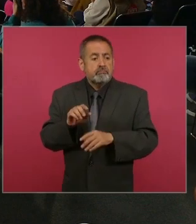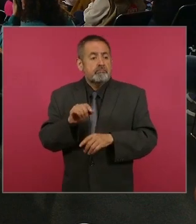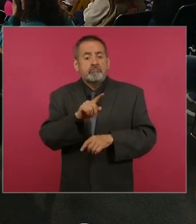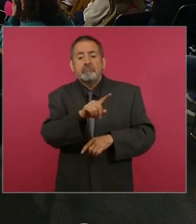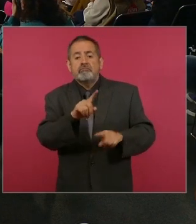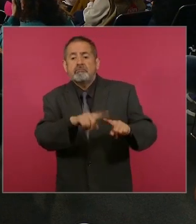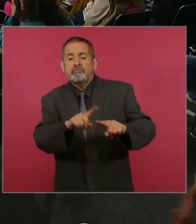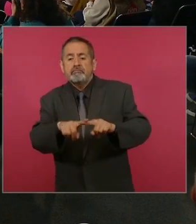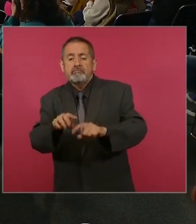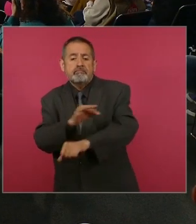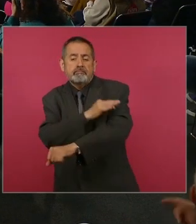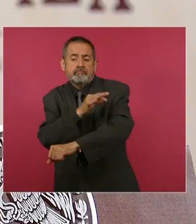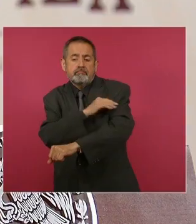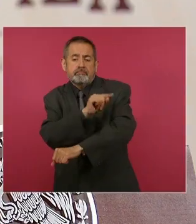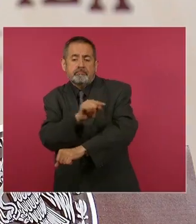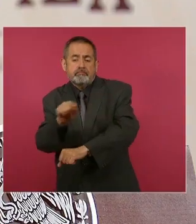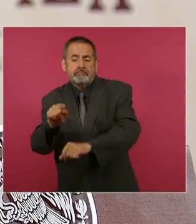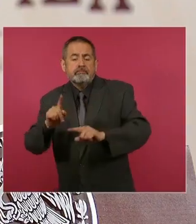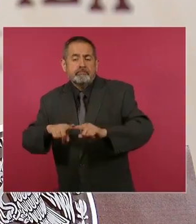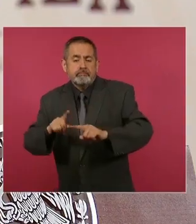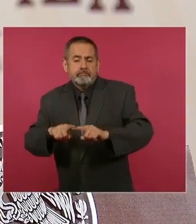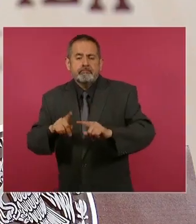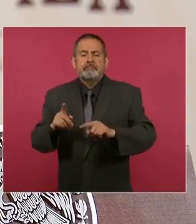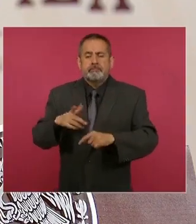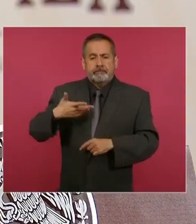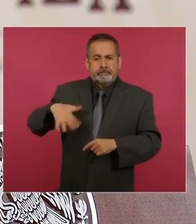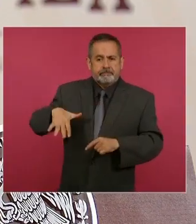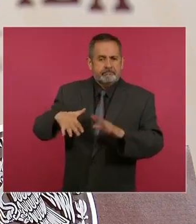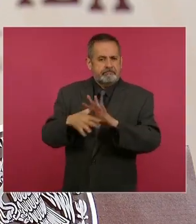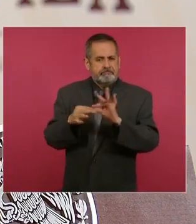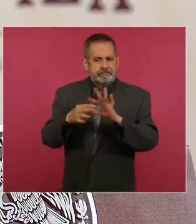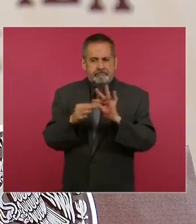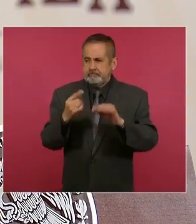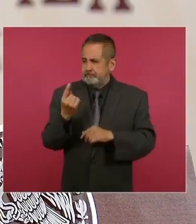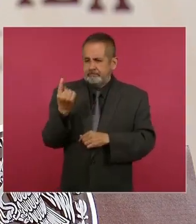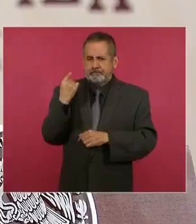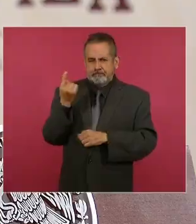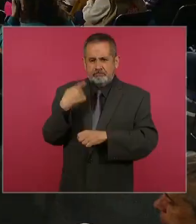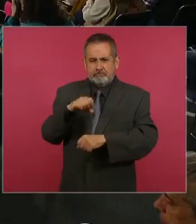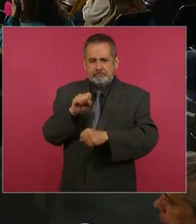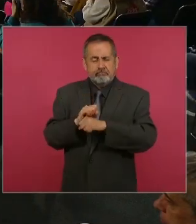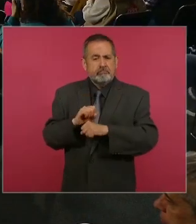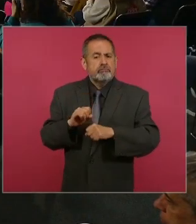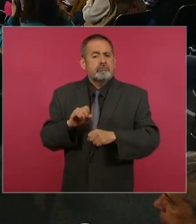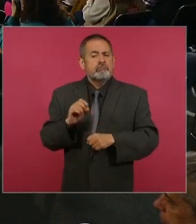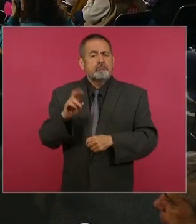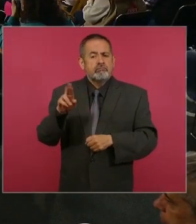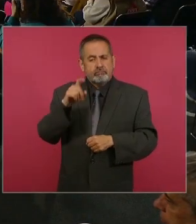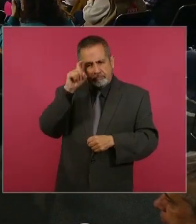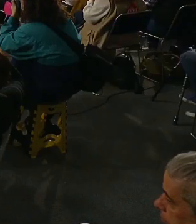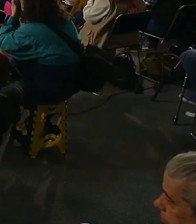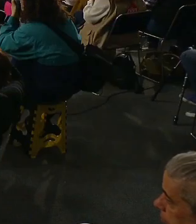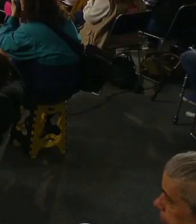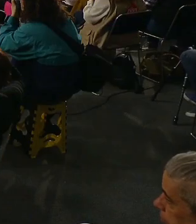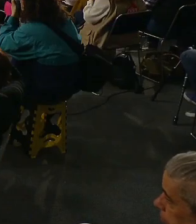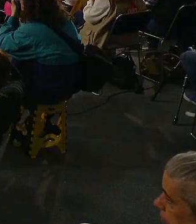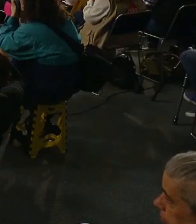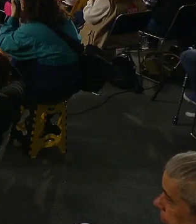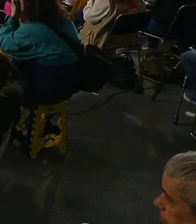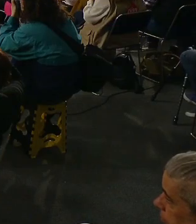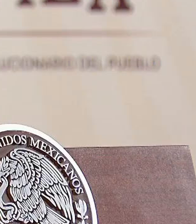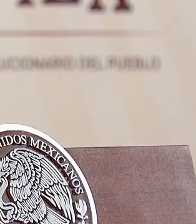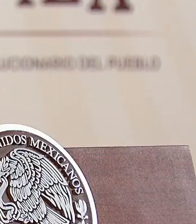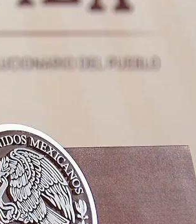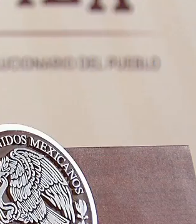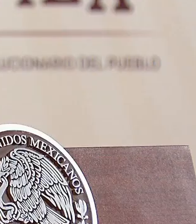vacunar. Y de acuerdo a lo que ya explicó hace unas semanas el doctor Hugo López-Gatell, que lo ha hecho